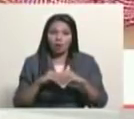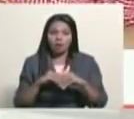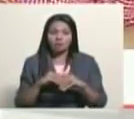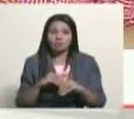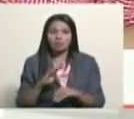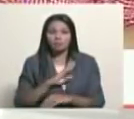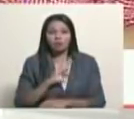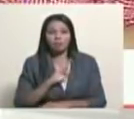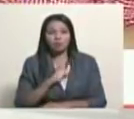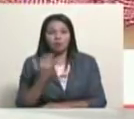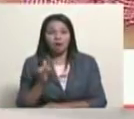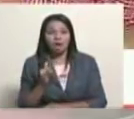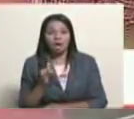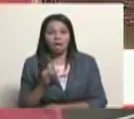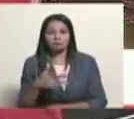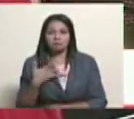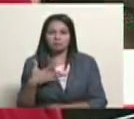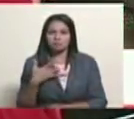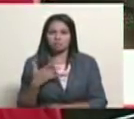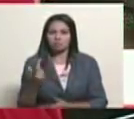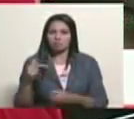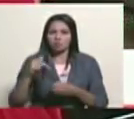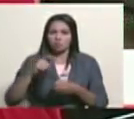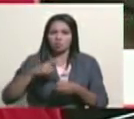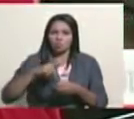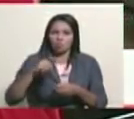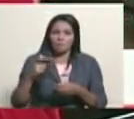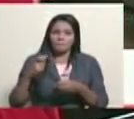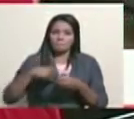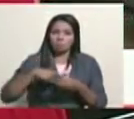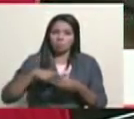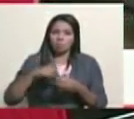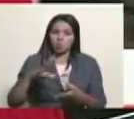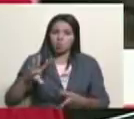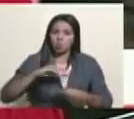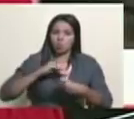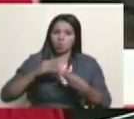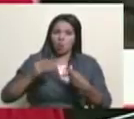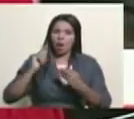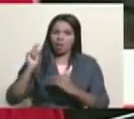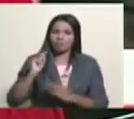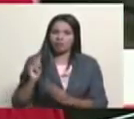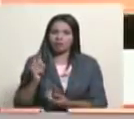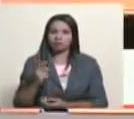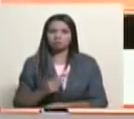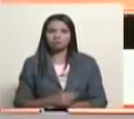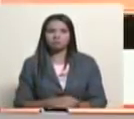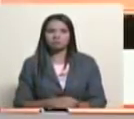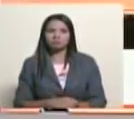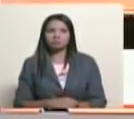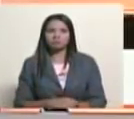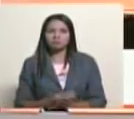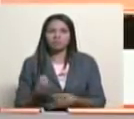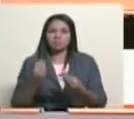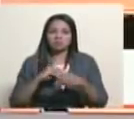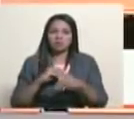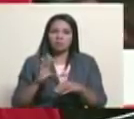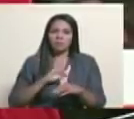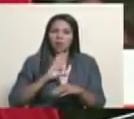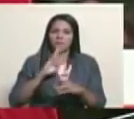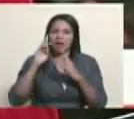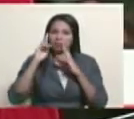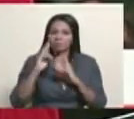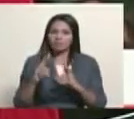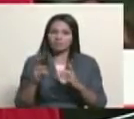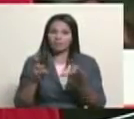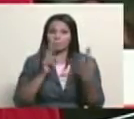siente parte cuando asume estas tareas, y las asume con total